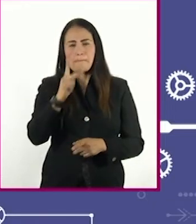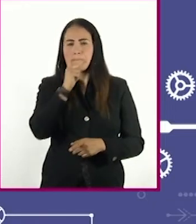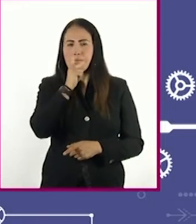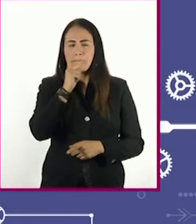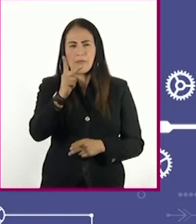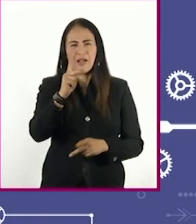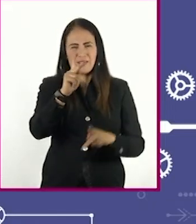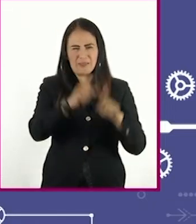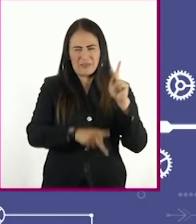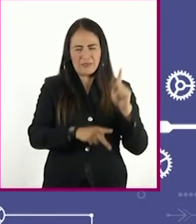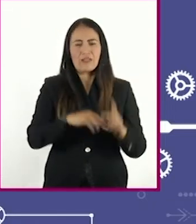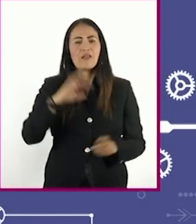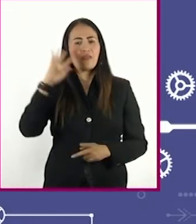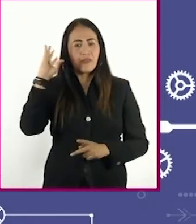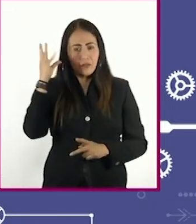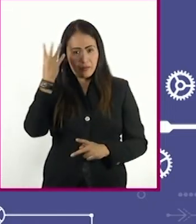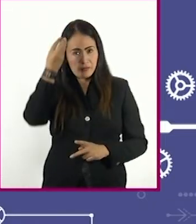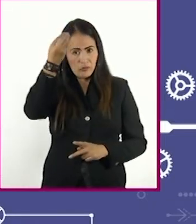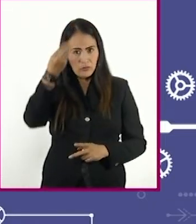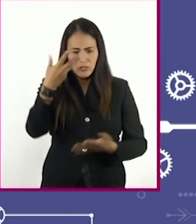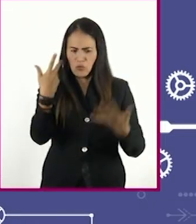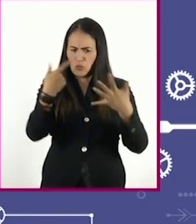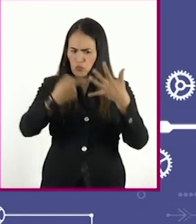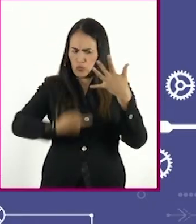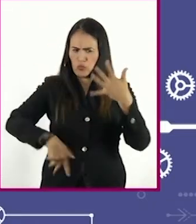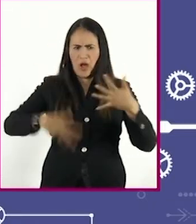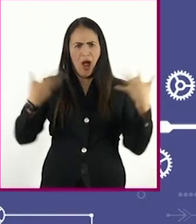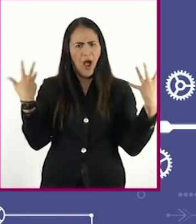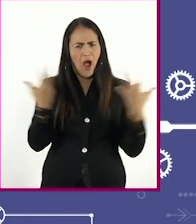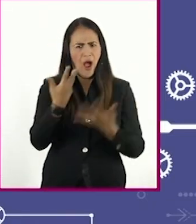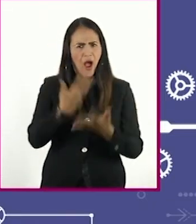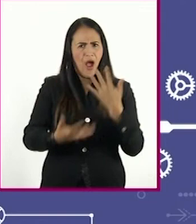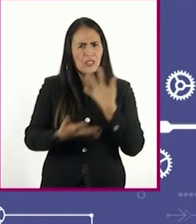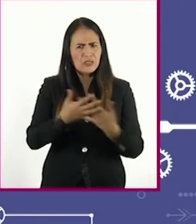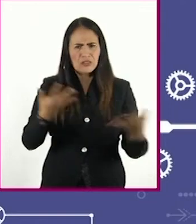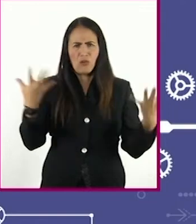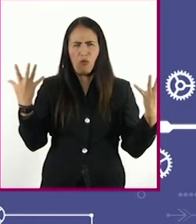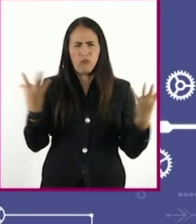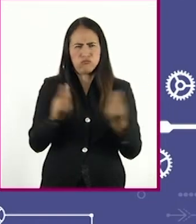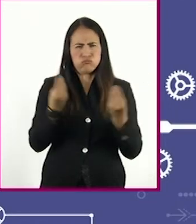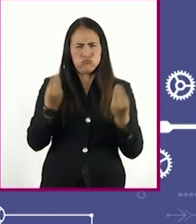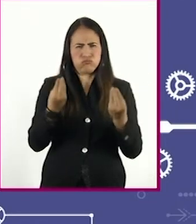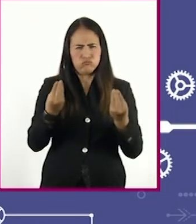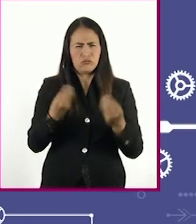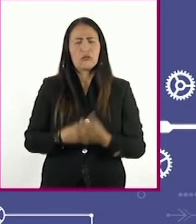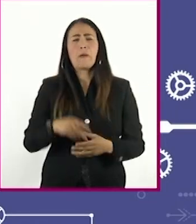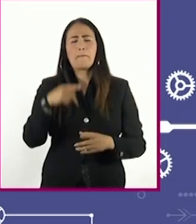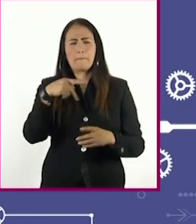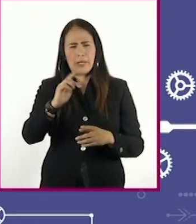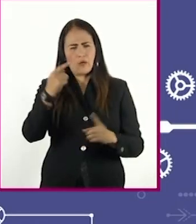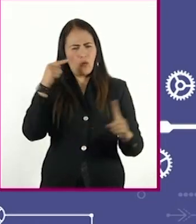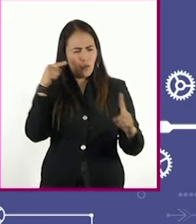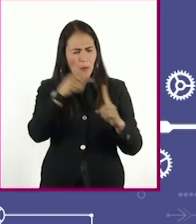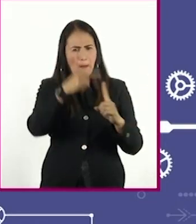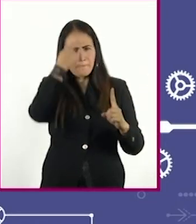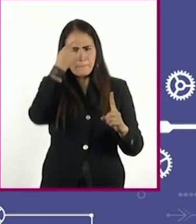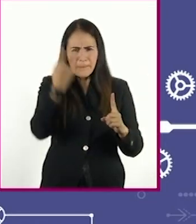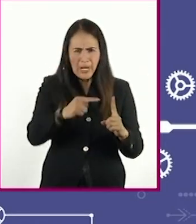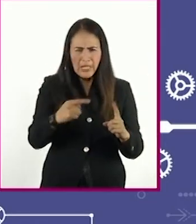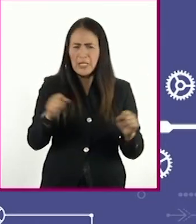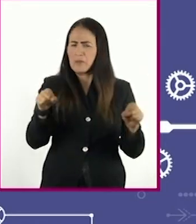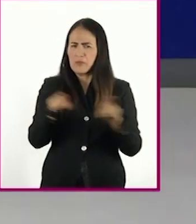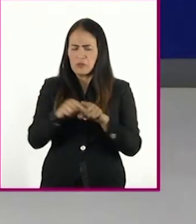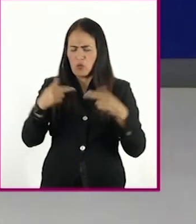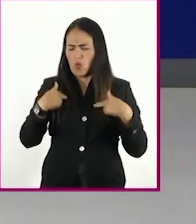la tecnología puede hacer grandes cosas, pero solo si se combina con una intención y una capacidad humanas